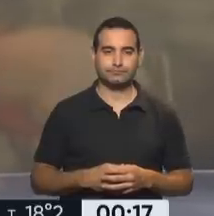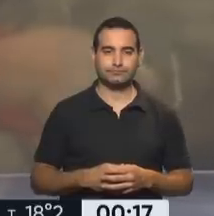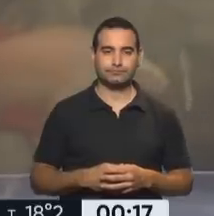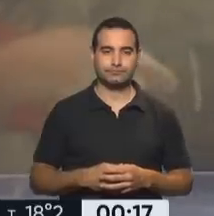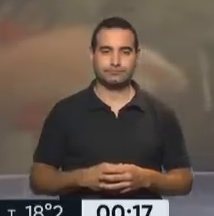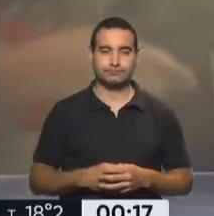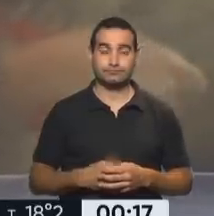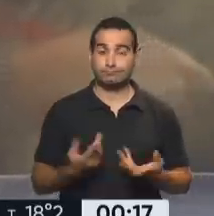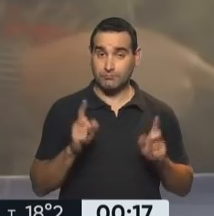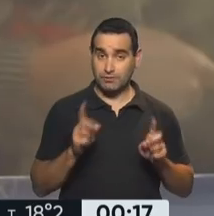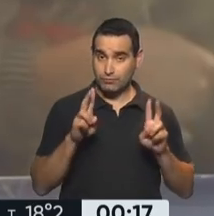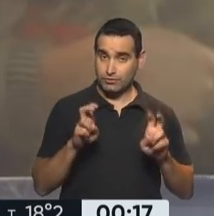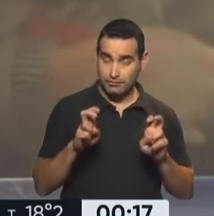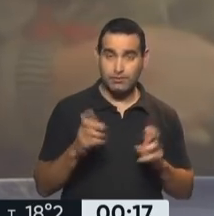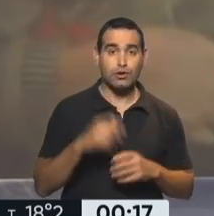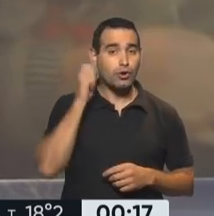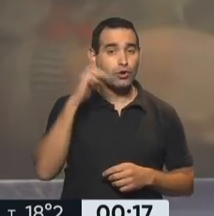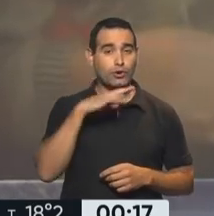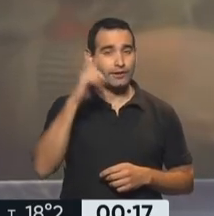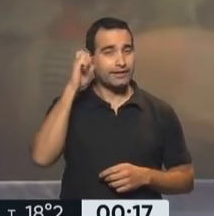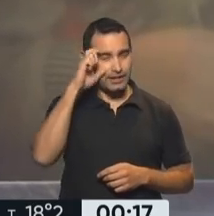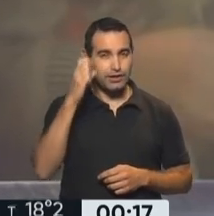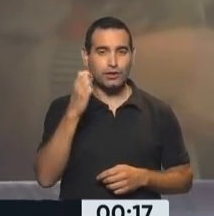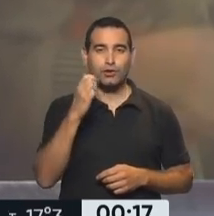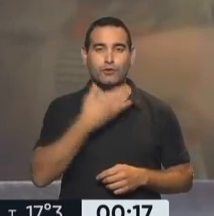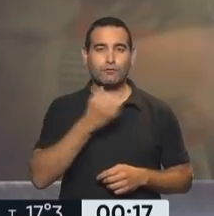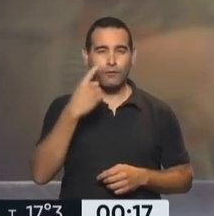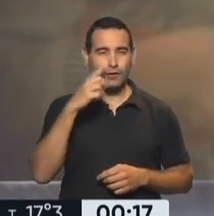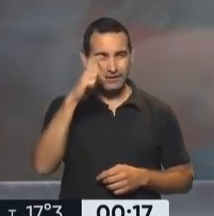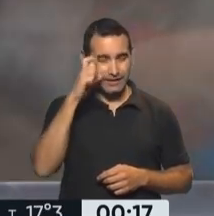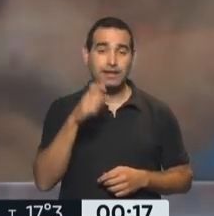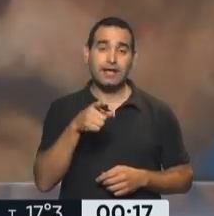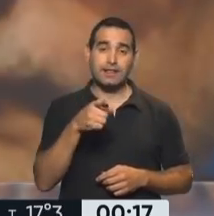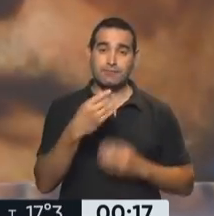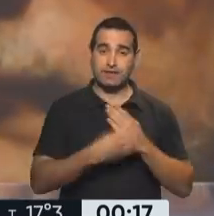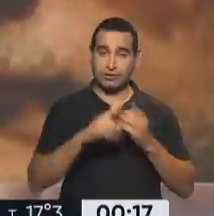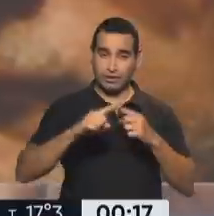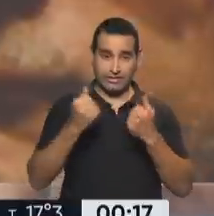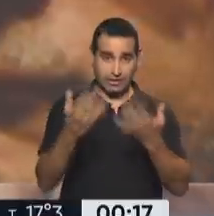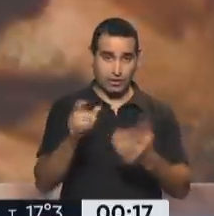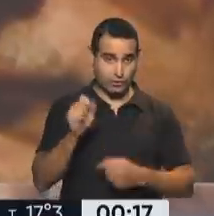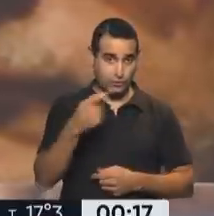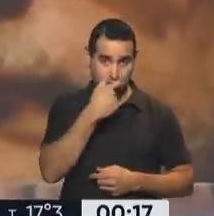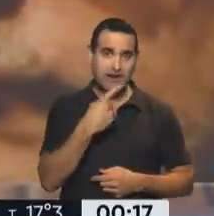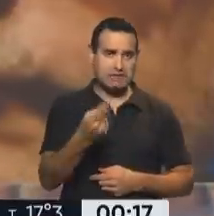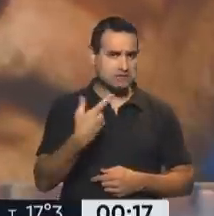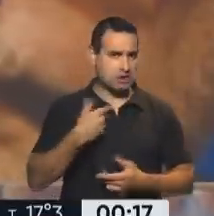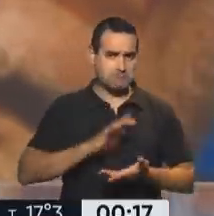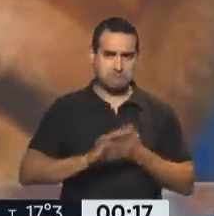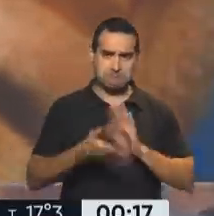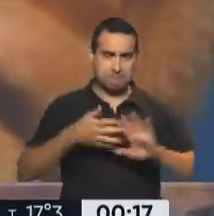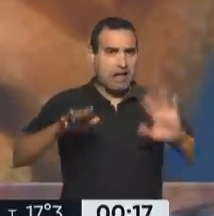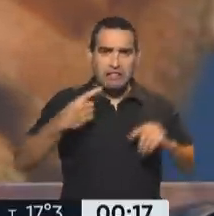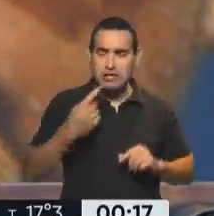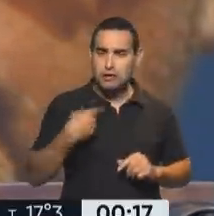Y sobre este tema, Jorge Forí, el que fuera canciller de Mauricio Macri, se despegó derecho, dijo que no estaba